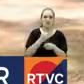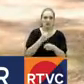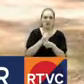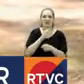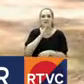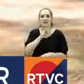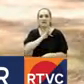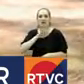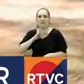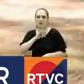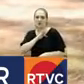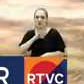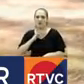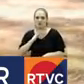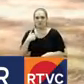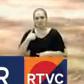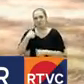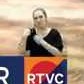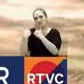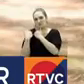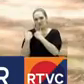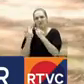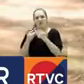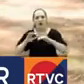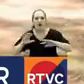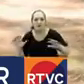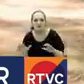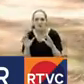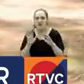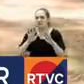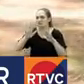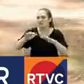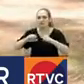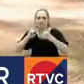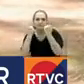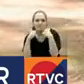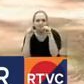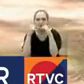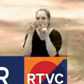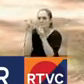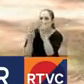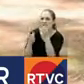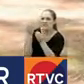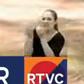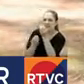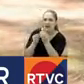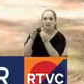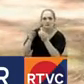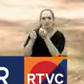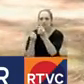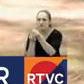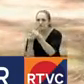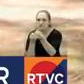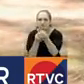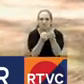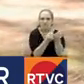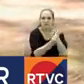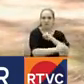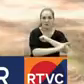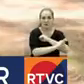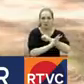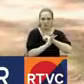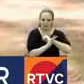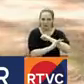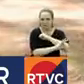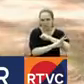terapeutas ocupacionales, trabajamos desde las actividades, desde las ocupaciones de las personas y trabajamos todo lo que es